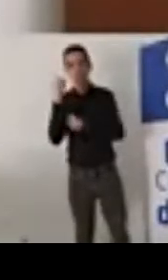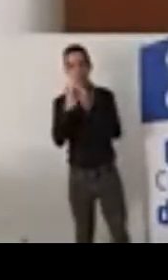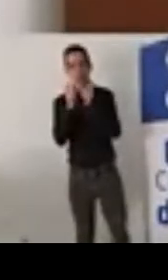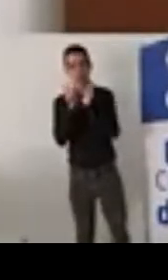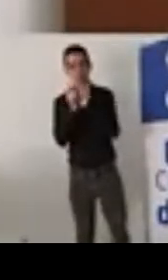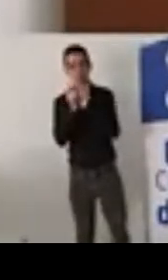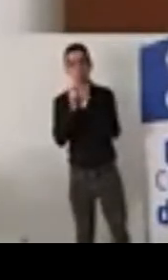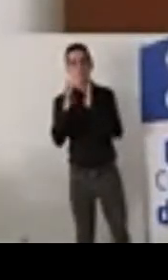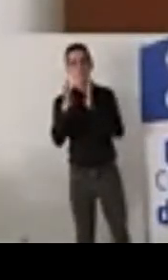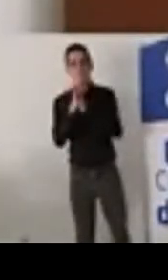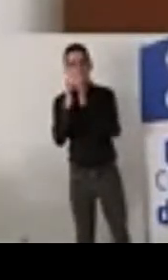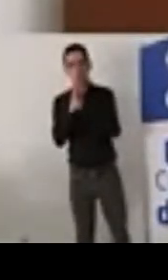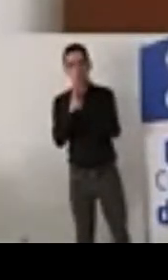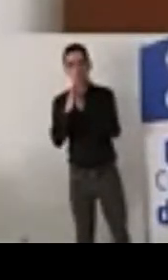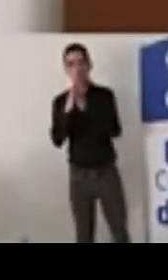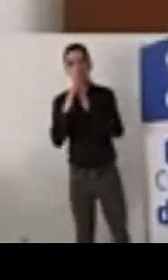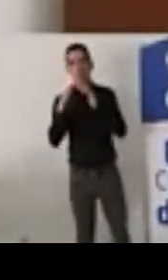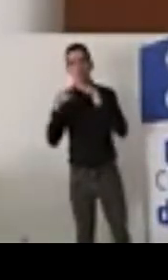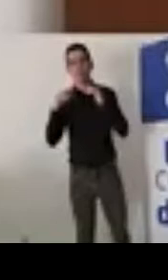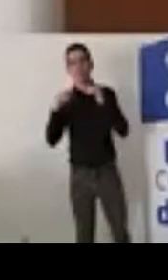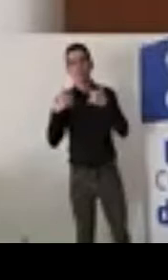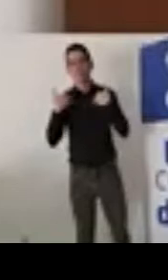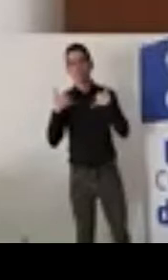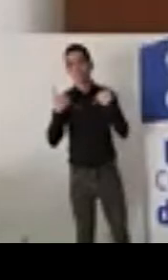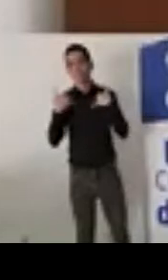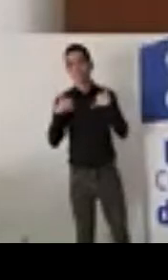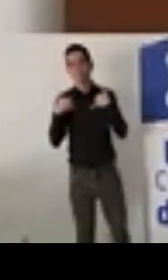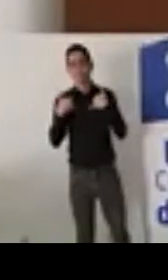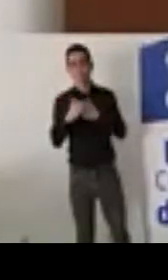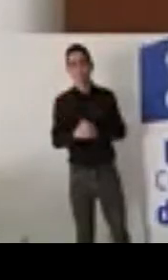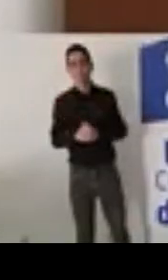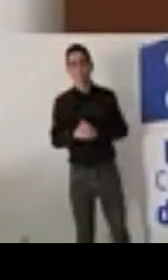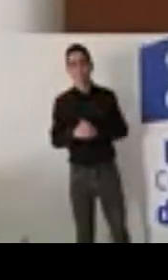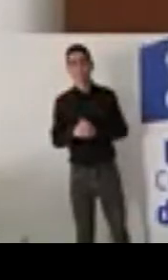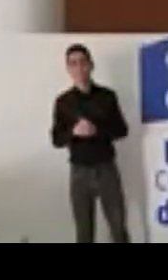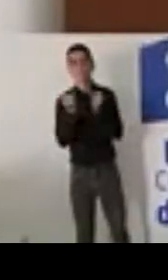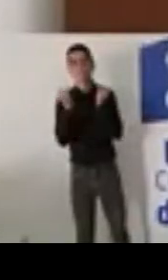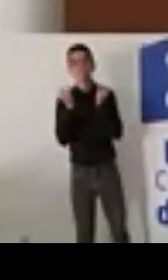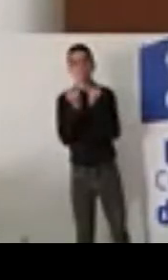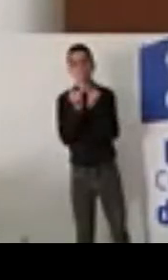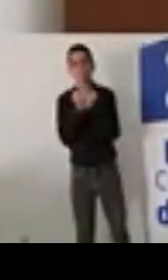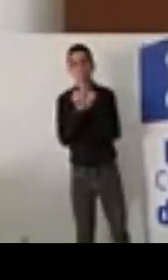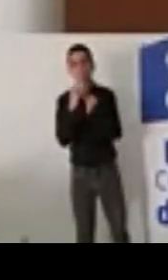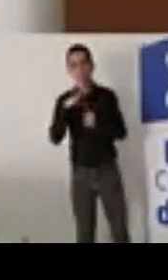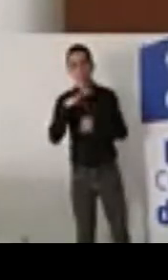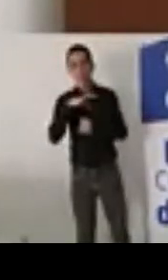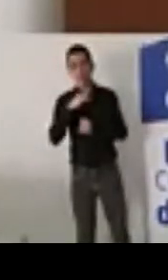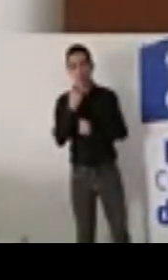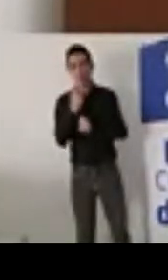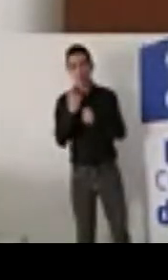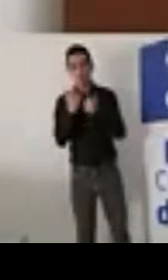Jiménez. También tenemos otro panel, como saben, un panel de empoderamiento comunitario, también con expertos nacionales